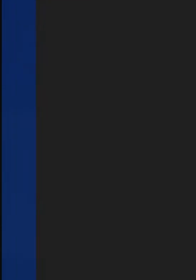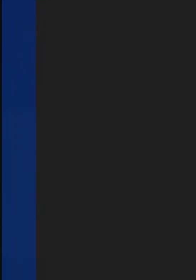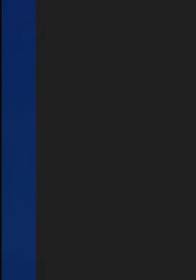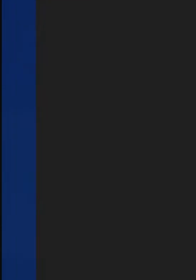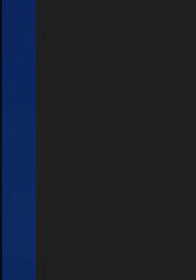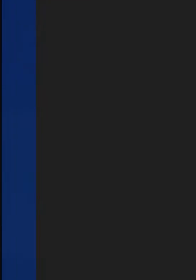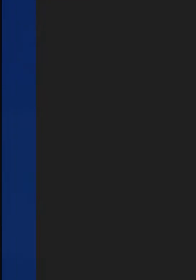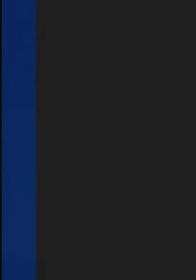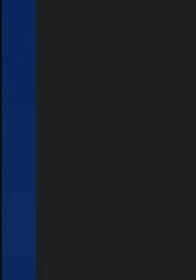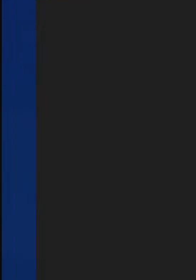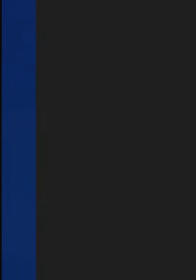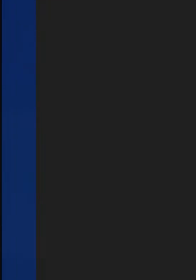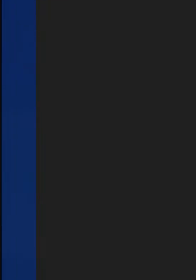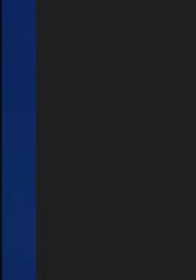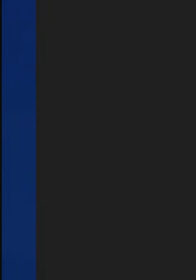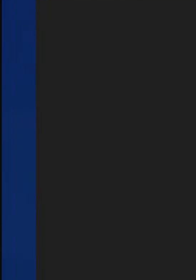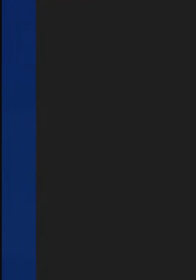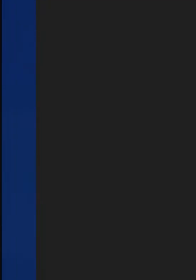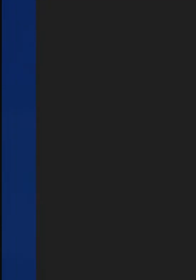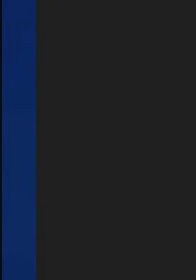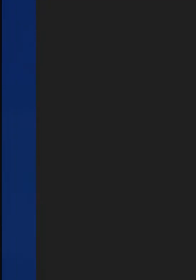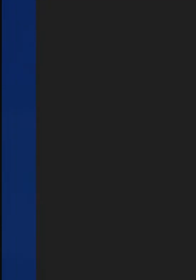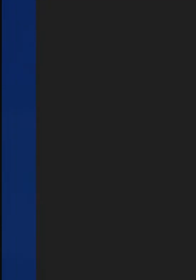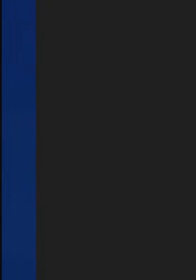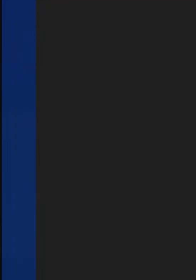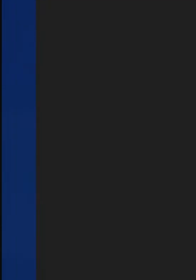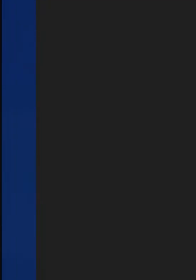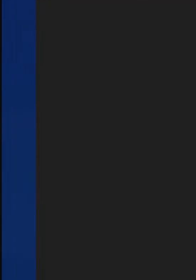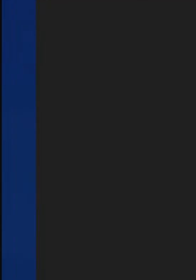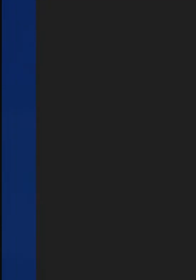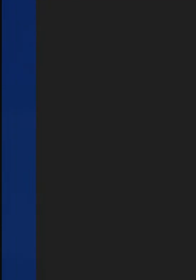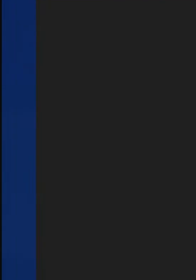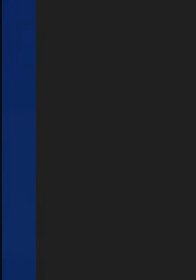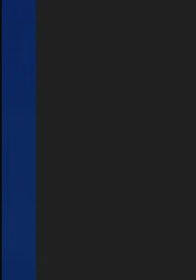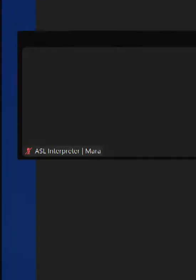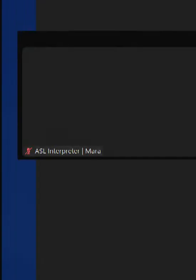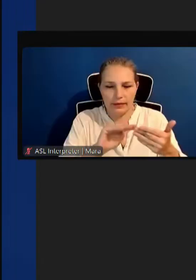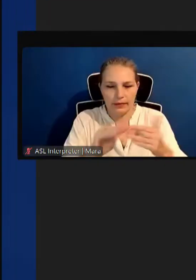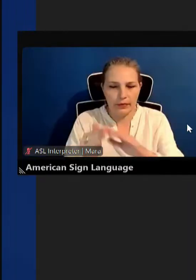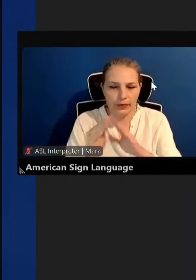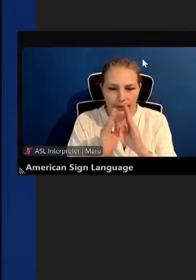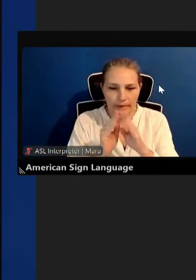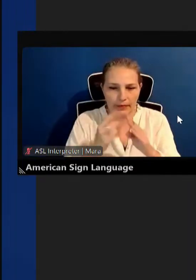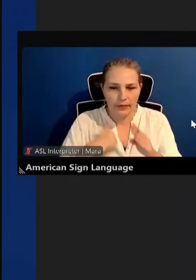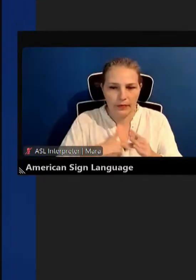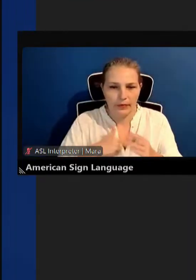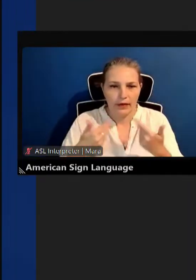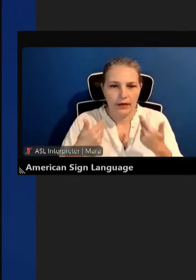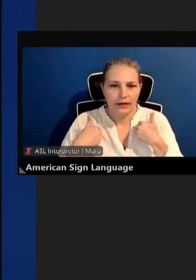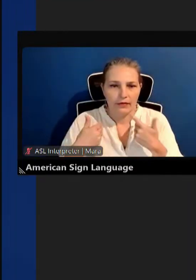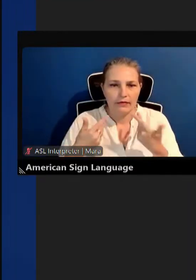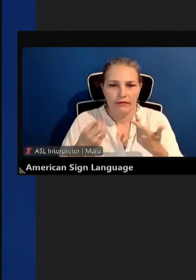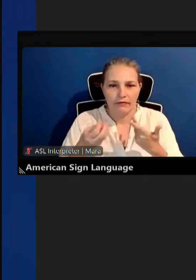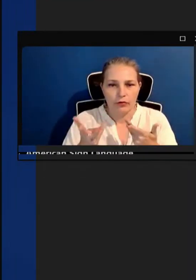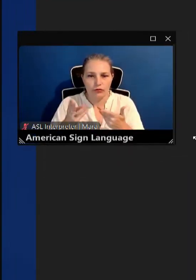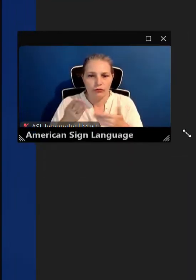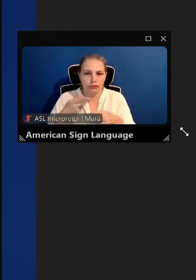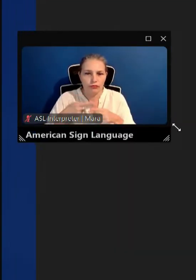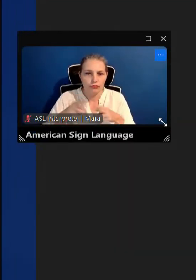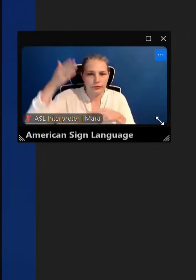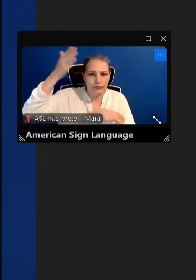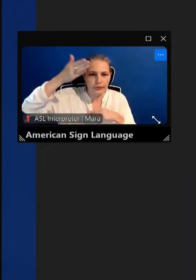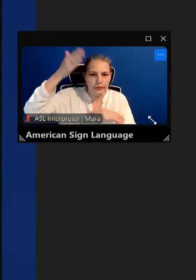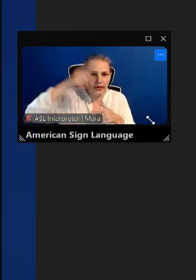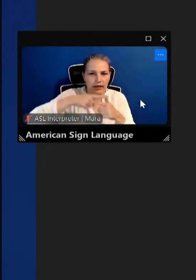Thank you, Tanya. Again, good afternoon and welcome to the Altadena Community Meeting. We have a few short presentations and then we